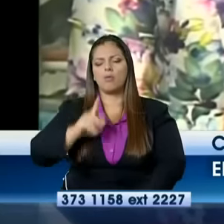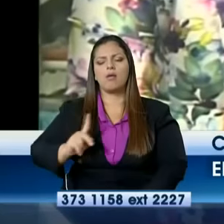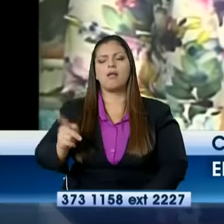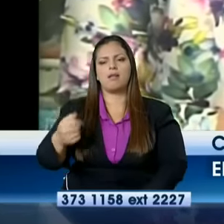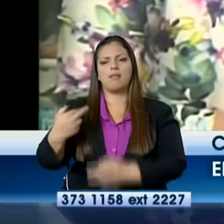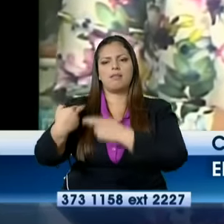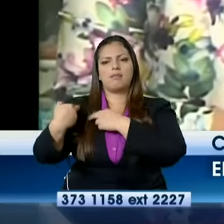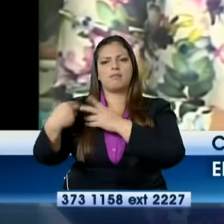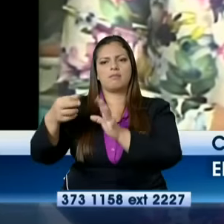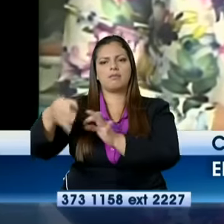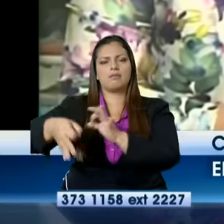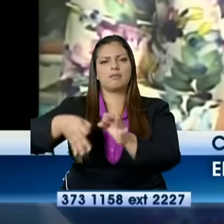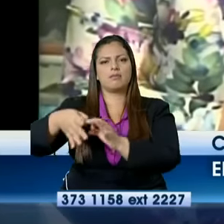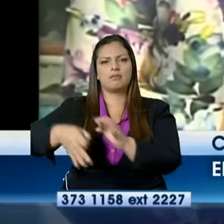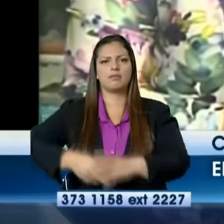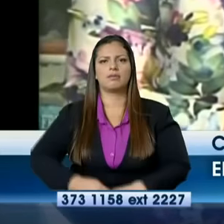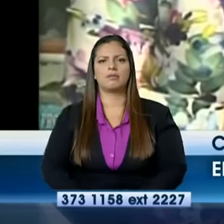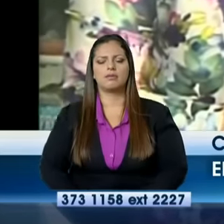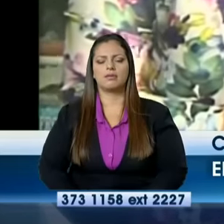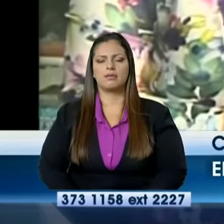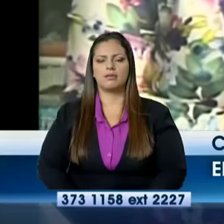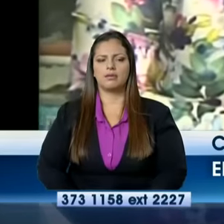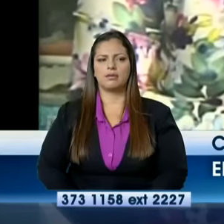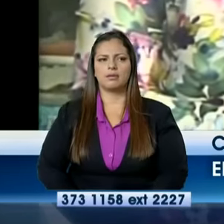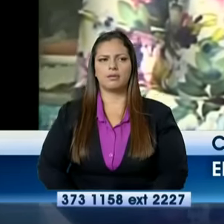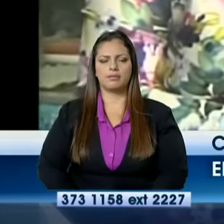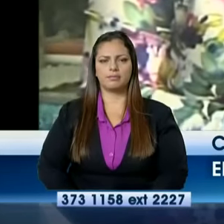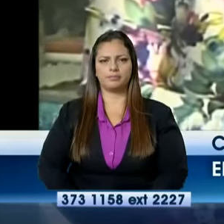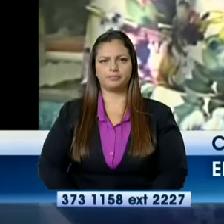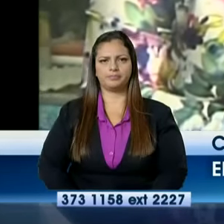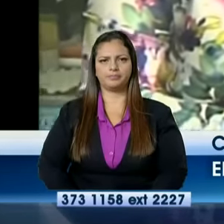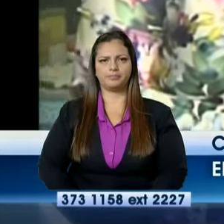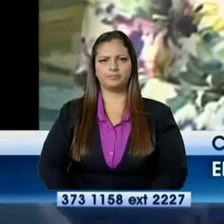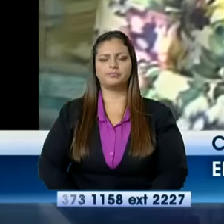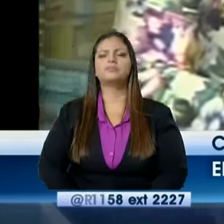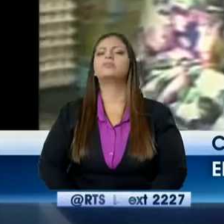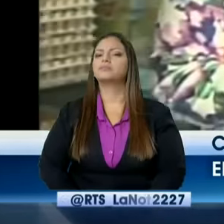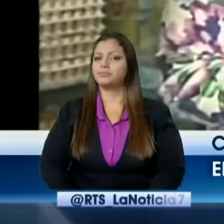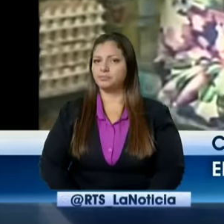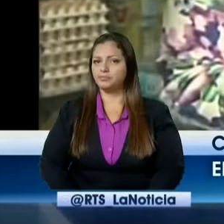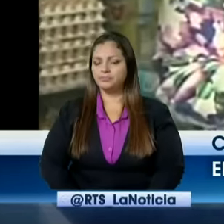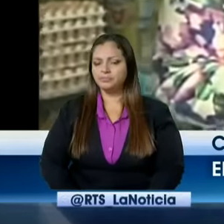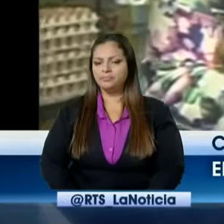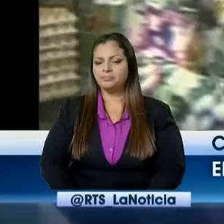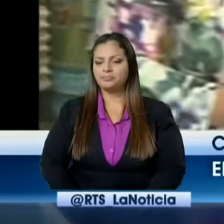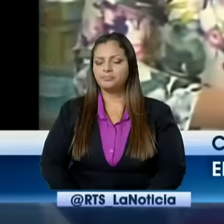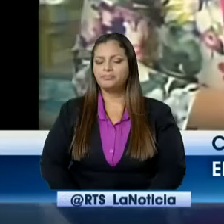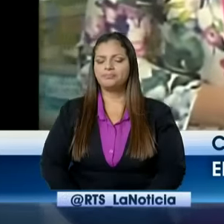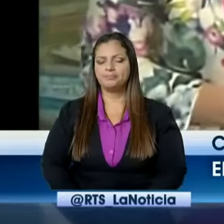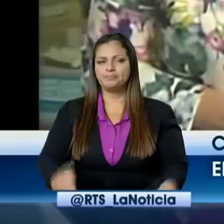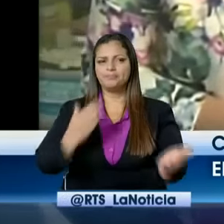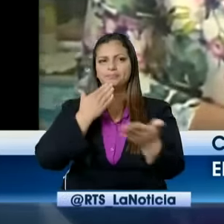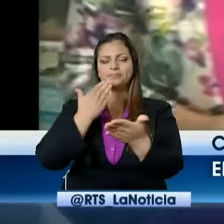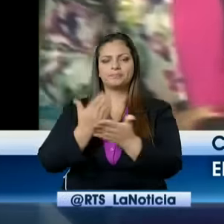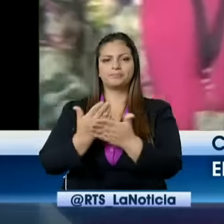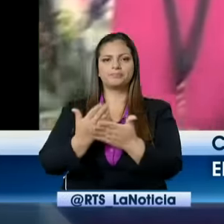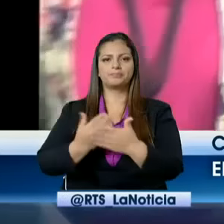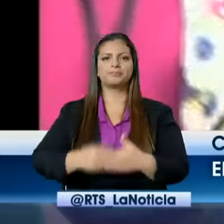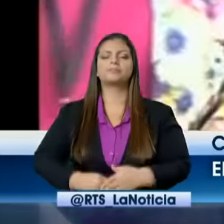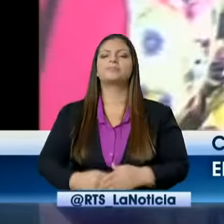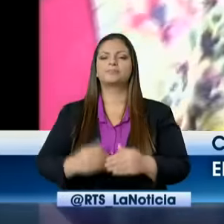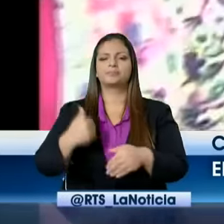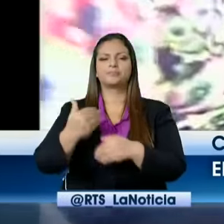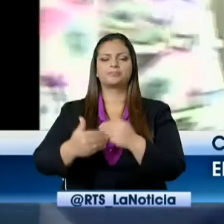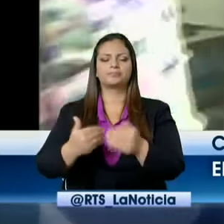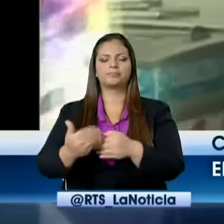lista de precios y en especial con el alza de precios de productos de primera necesidad. Muchísimas gracias. Bueno, efectivamente, más adelante